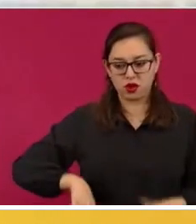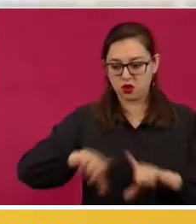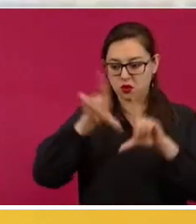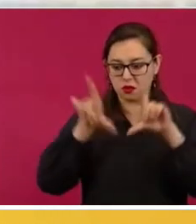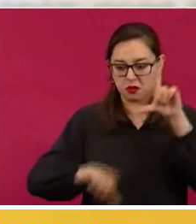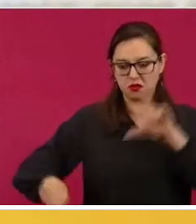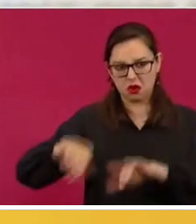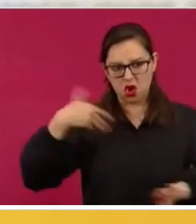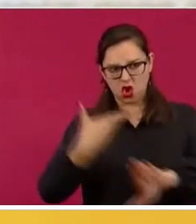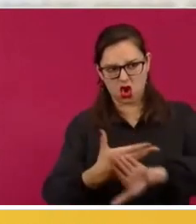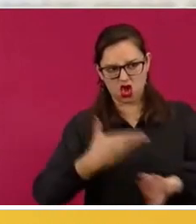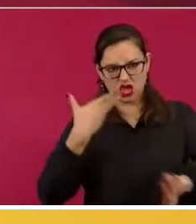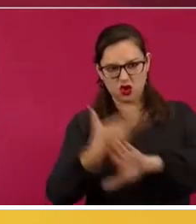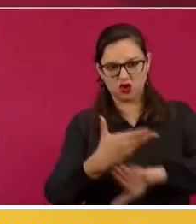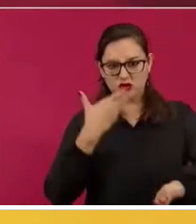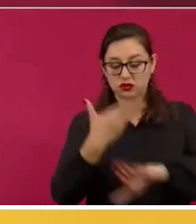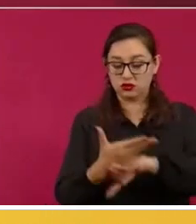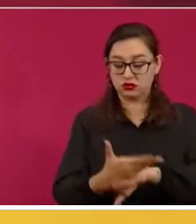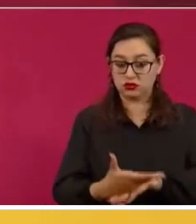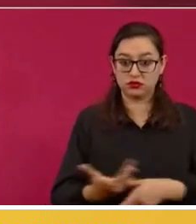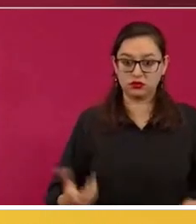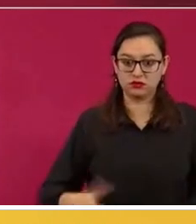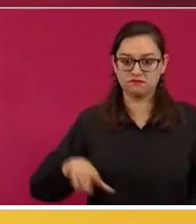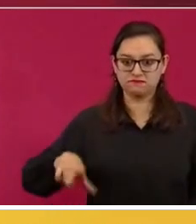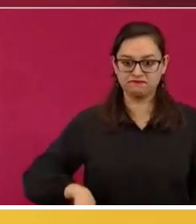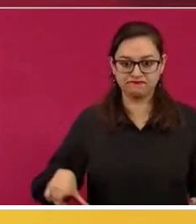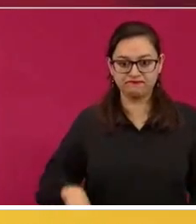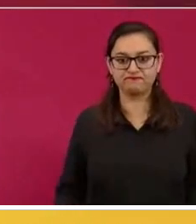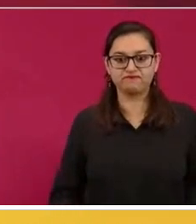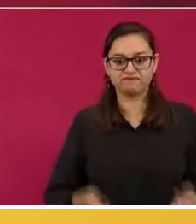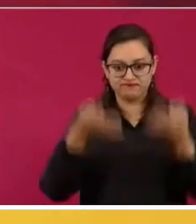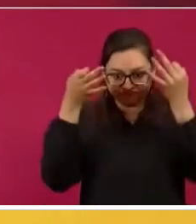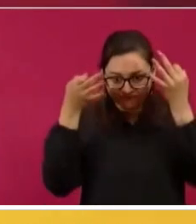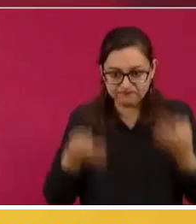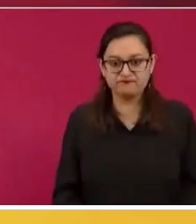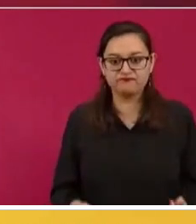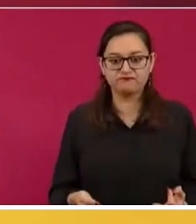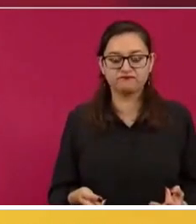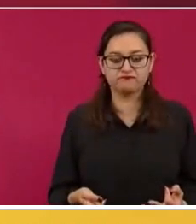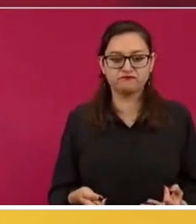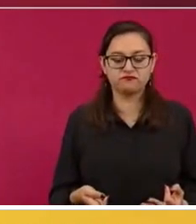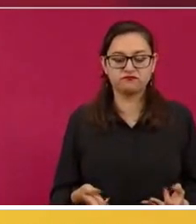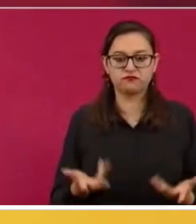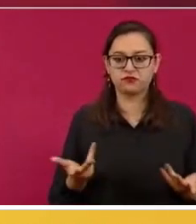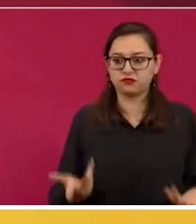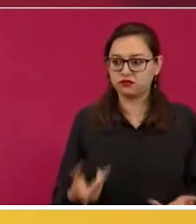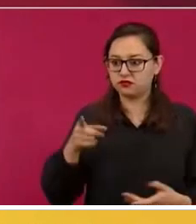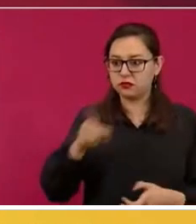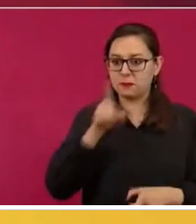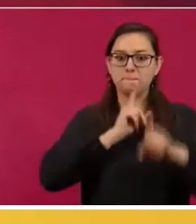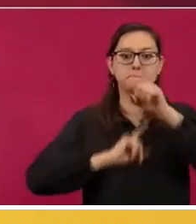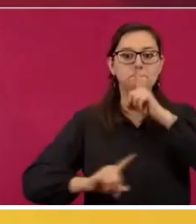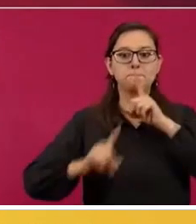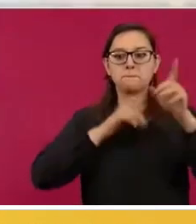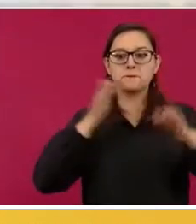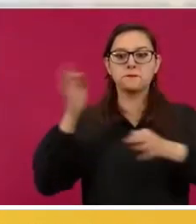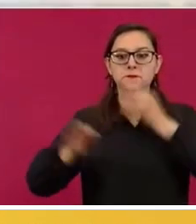legal y legítimamente constituido. Y combatirnos con mentiras.